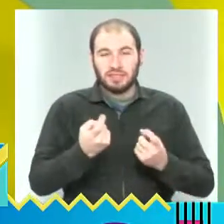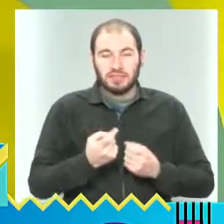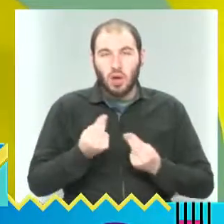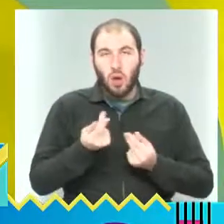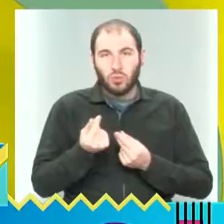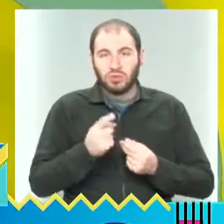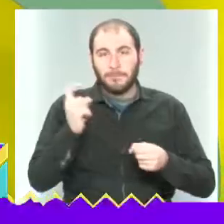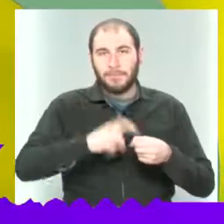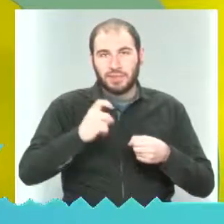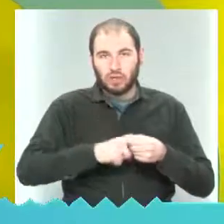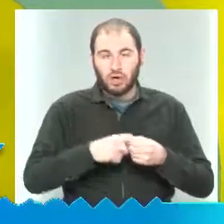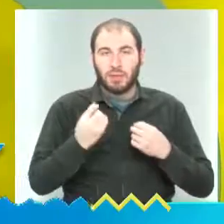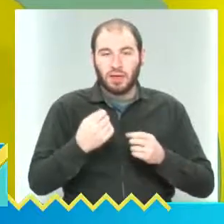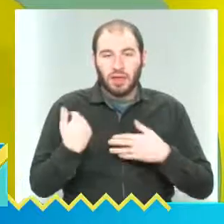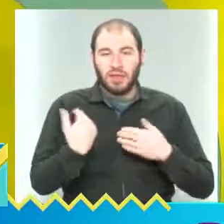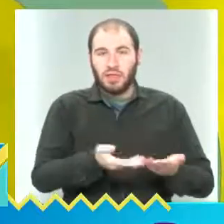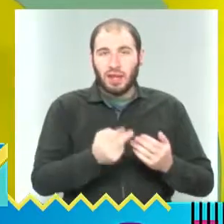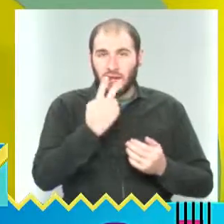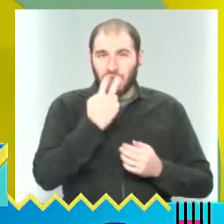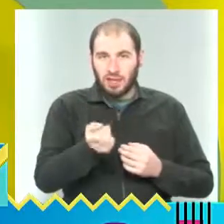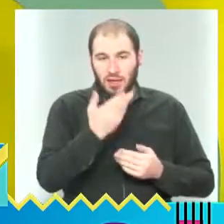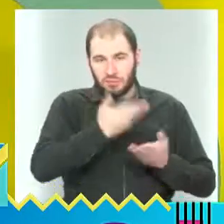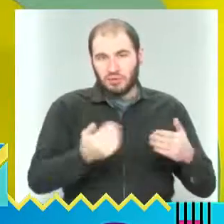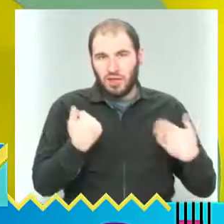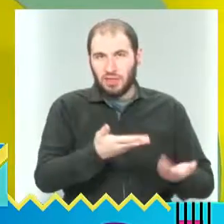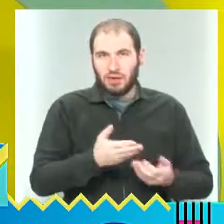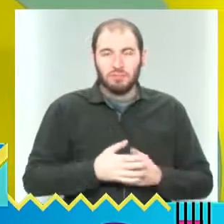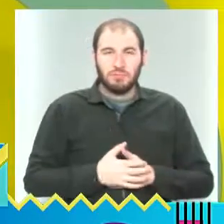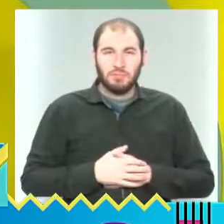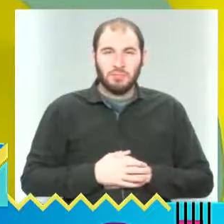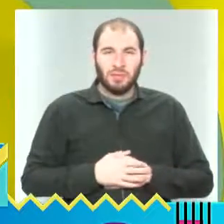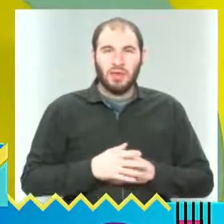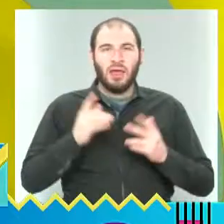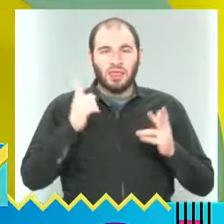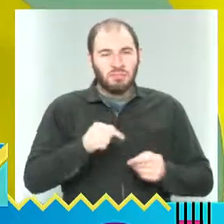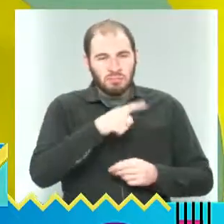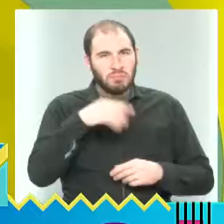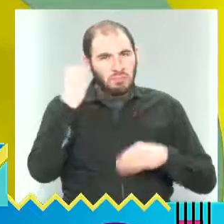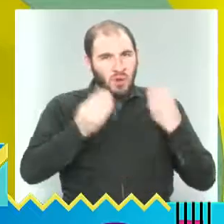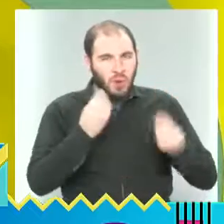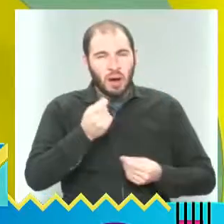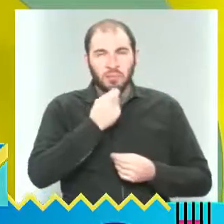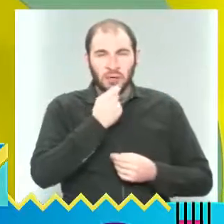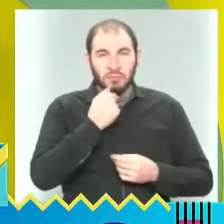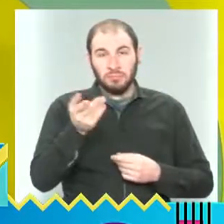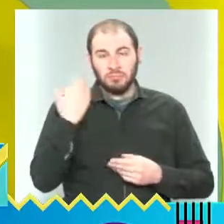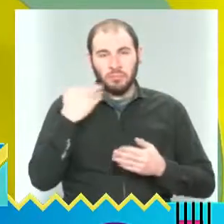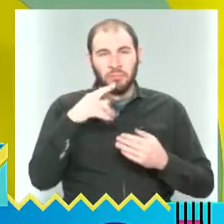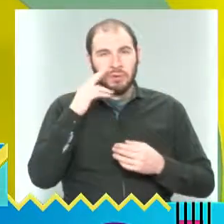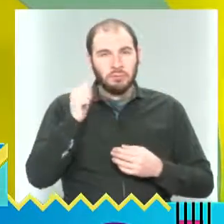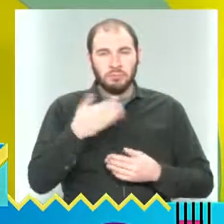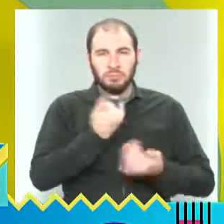usar petróleo para proveer justamente energía a la gente. Tiene que preocuparse, por ejemplo, como hablaba Miriam,